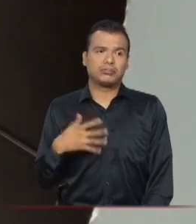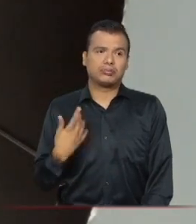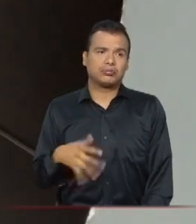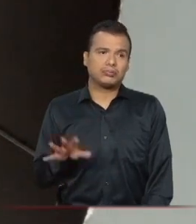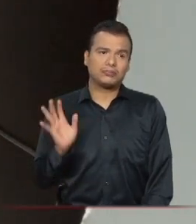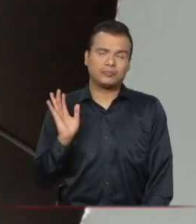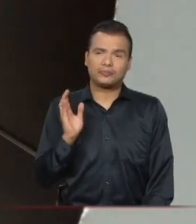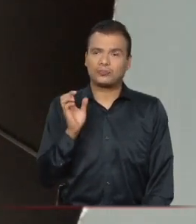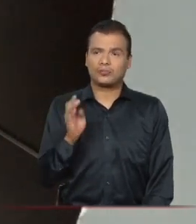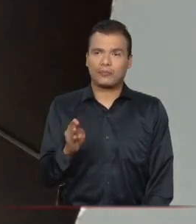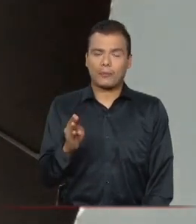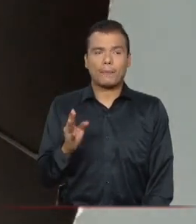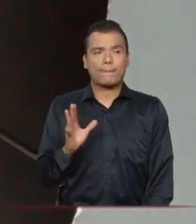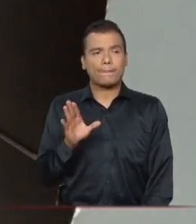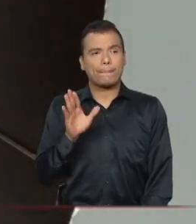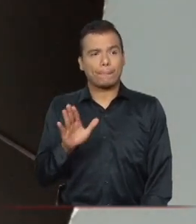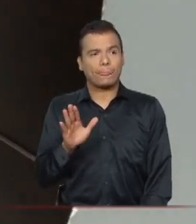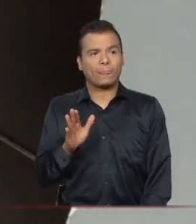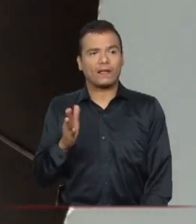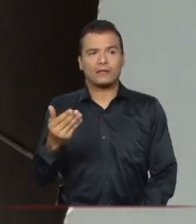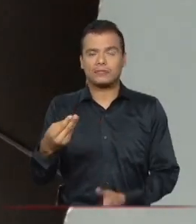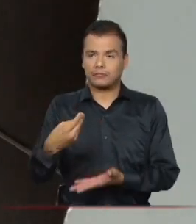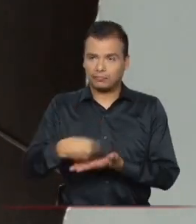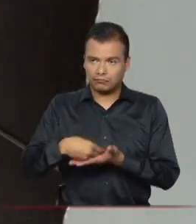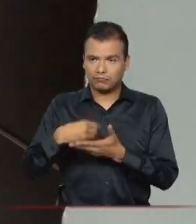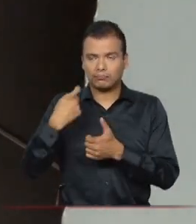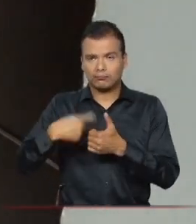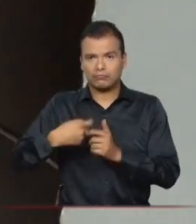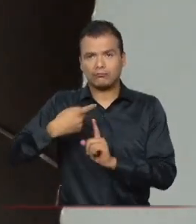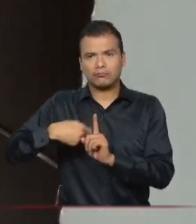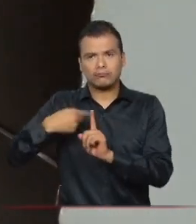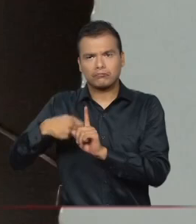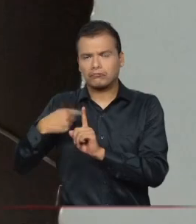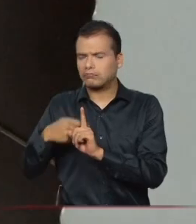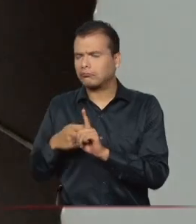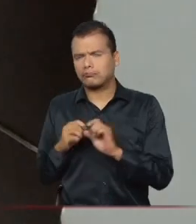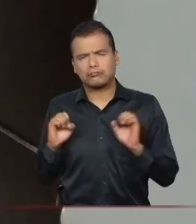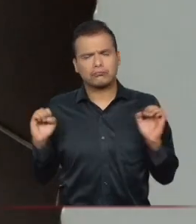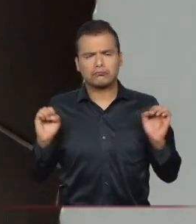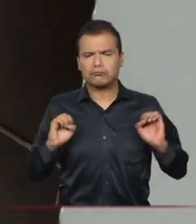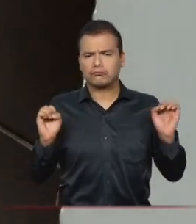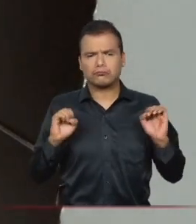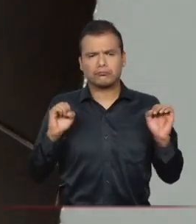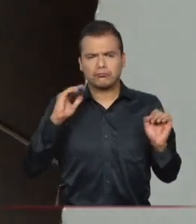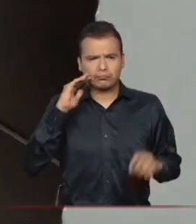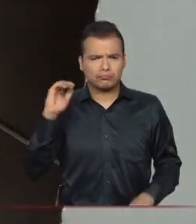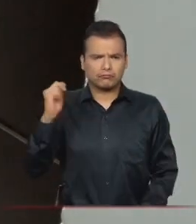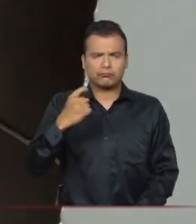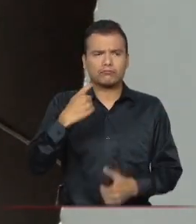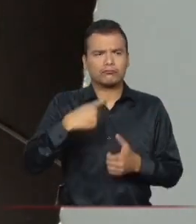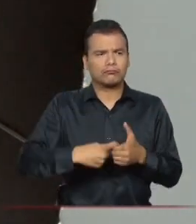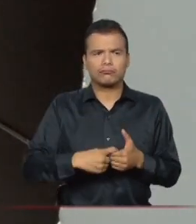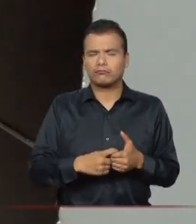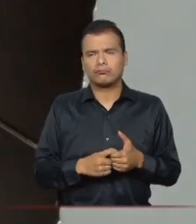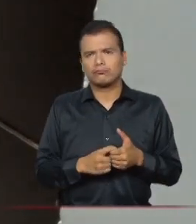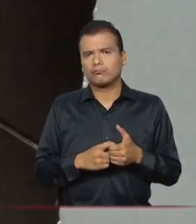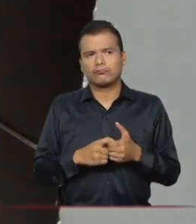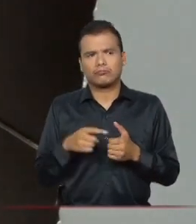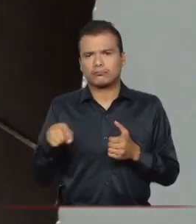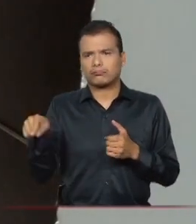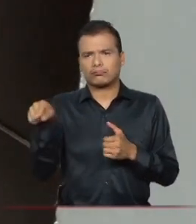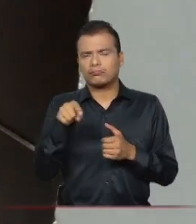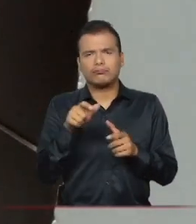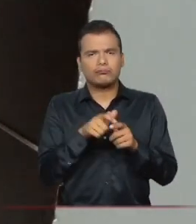y el club de nosotros no cobra matrícula, mensualidad, no les cobra un solo peso a las niñas, ya que ellas son